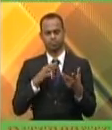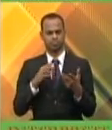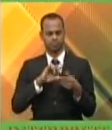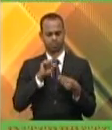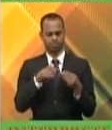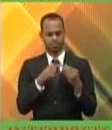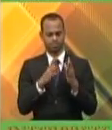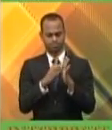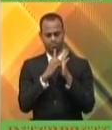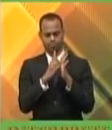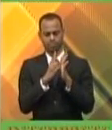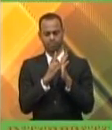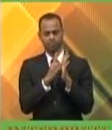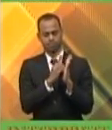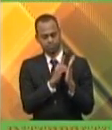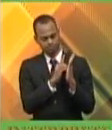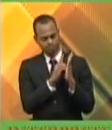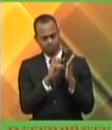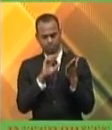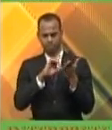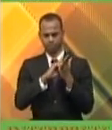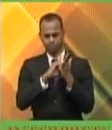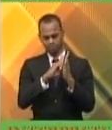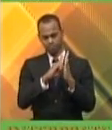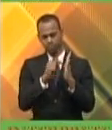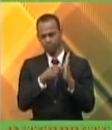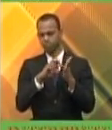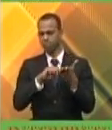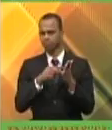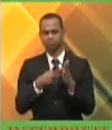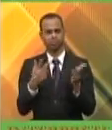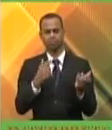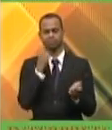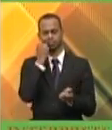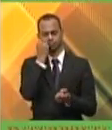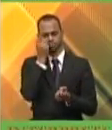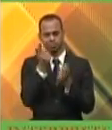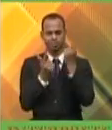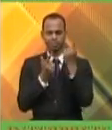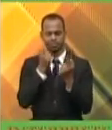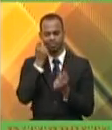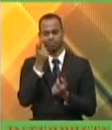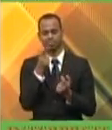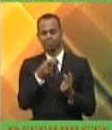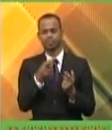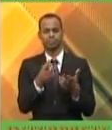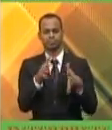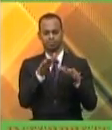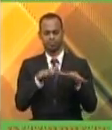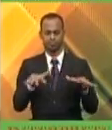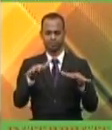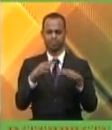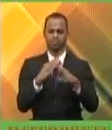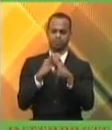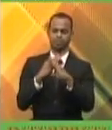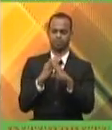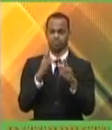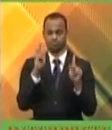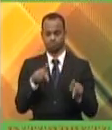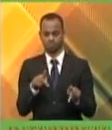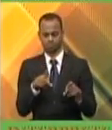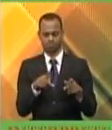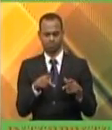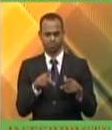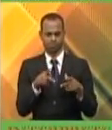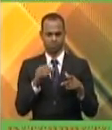discapacidad comprendiendo el concepto de discapacidad entendiendo que hay una barrera que impide que las personas